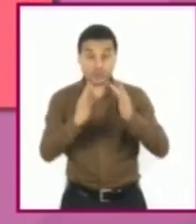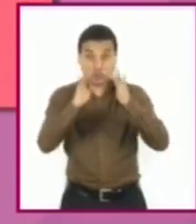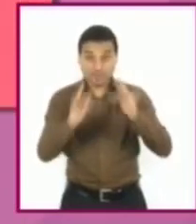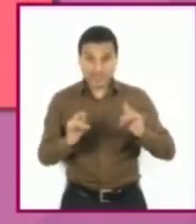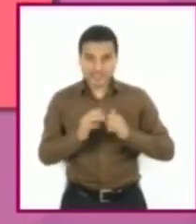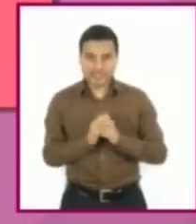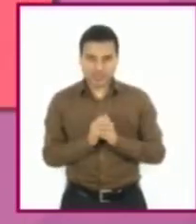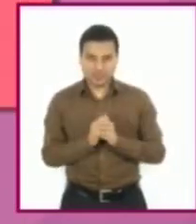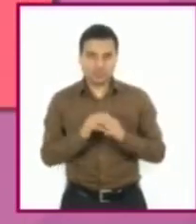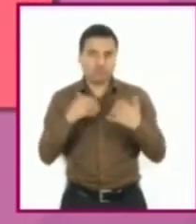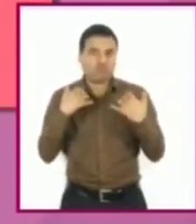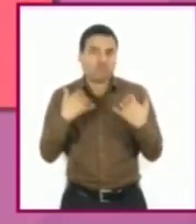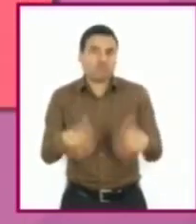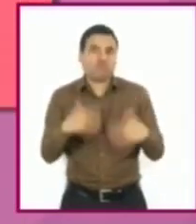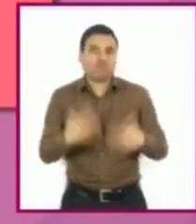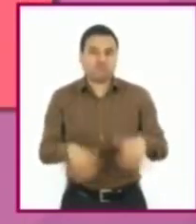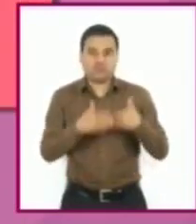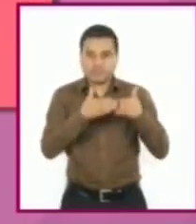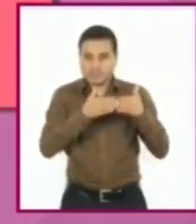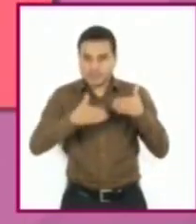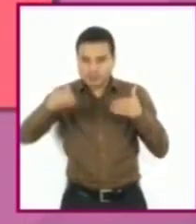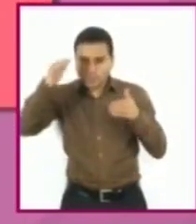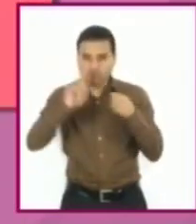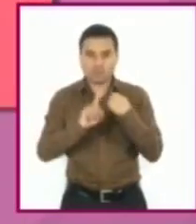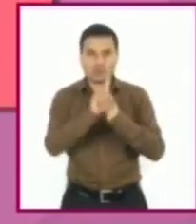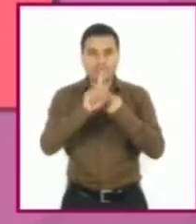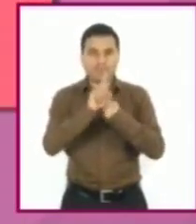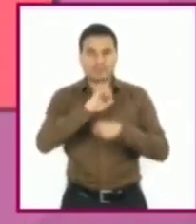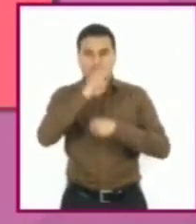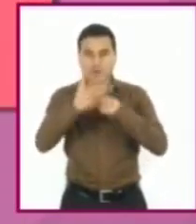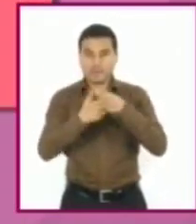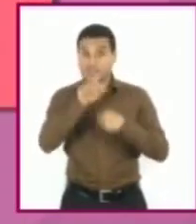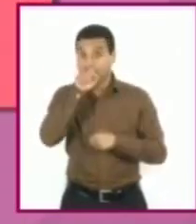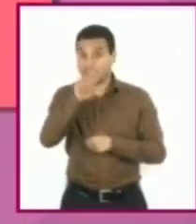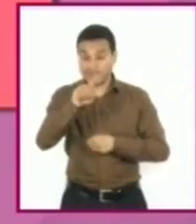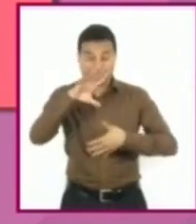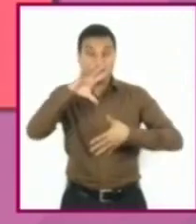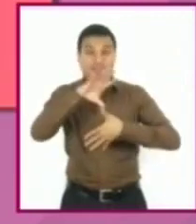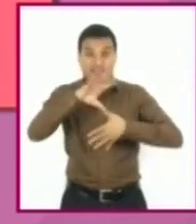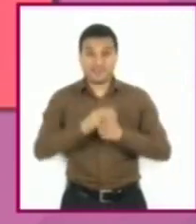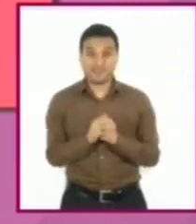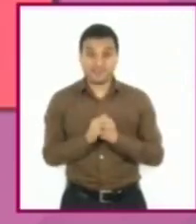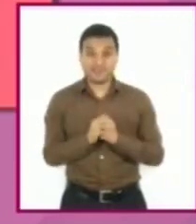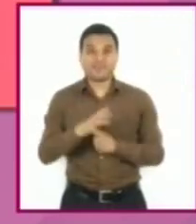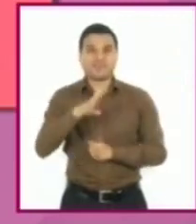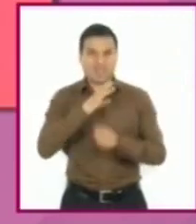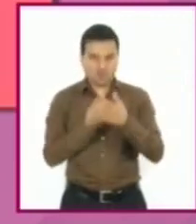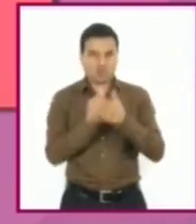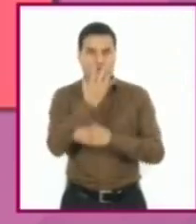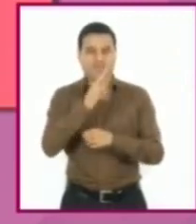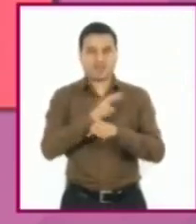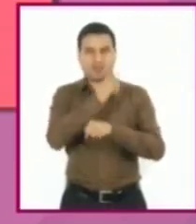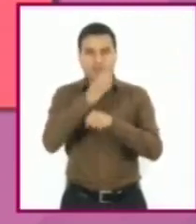tuvo muchas consecuencias inmediatas en Europa y también en América, como la formación de nuevas